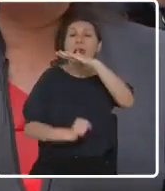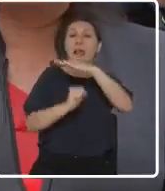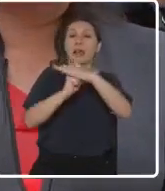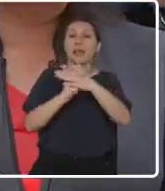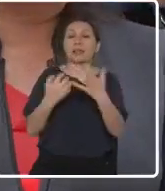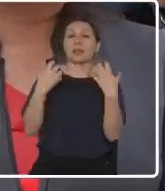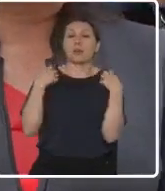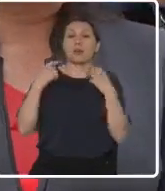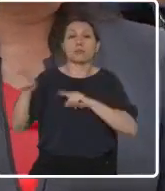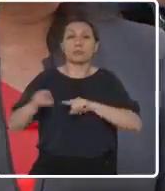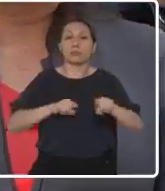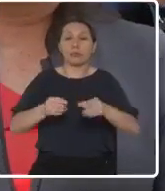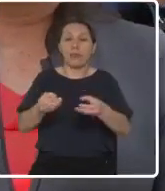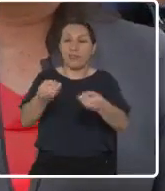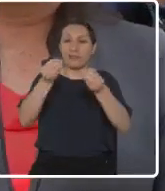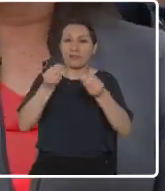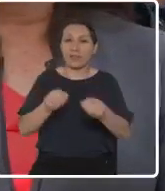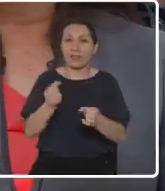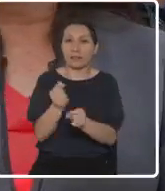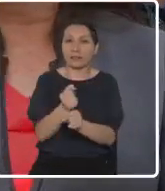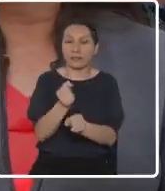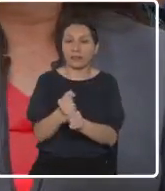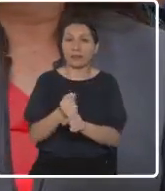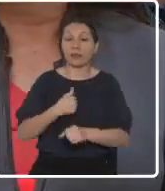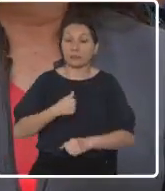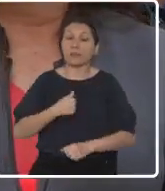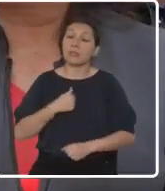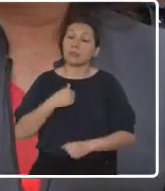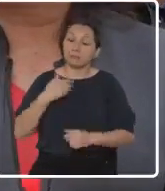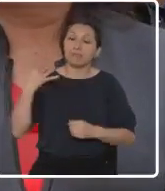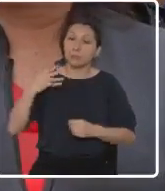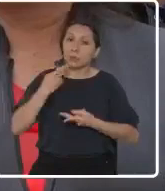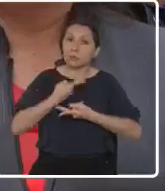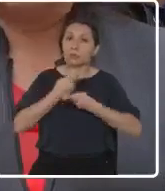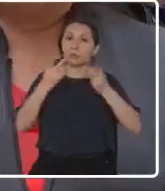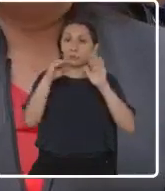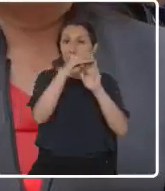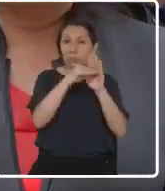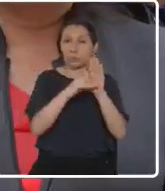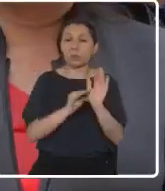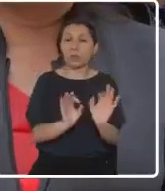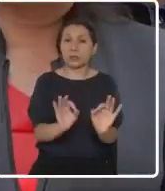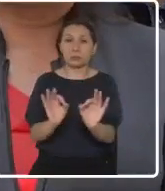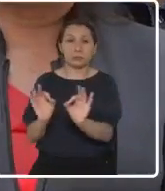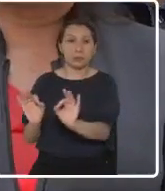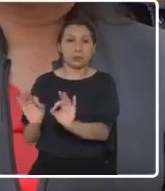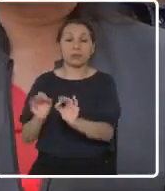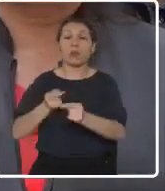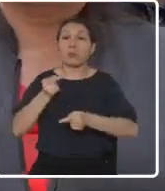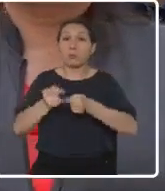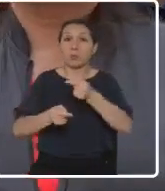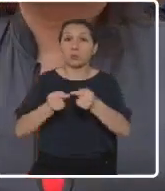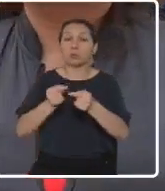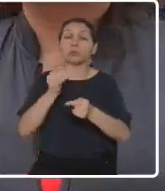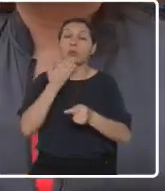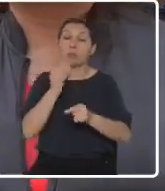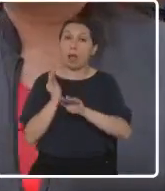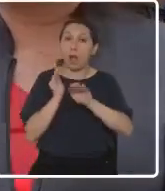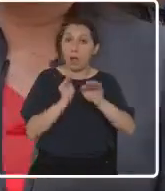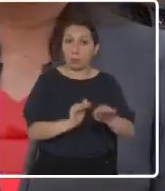poder operativizar bien la gestión. Me interesa hacer algunos anuncios específicos sobre procedimientos y